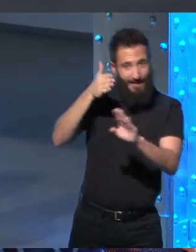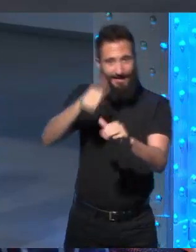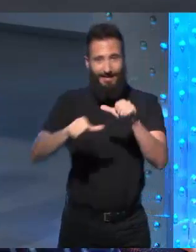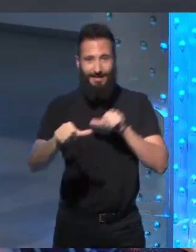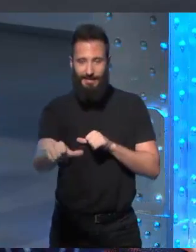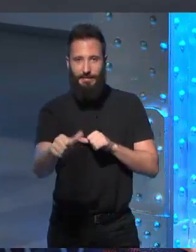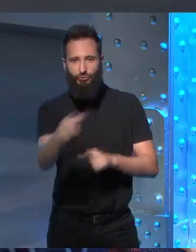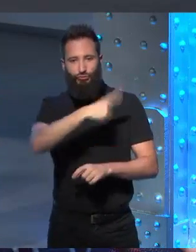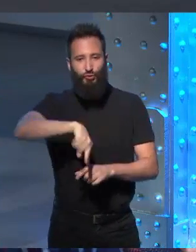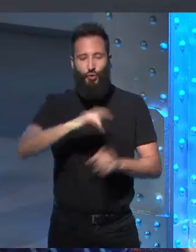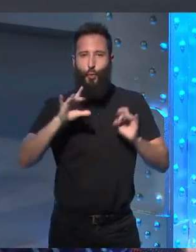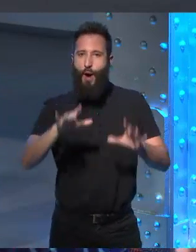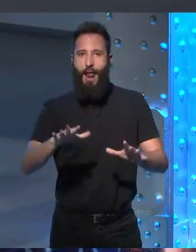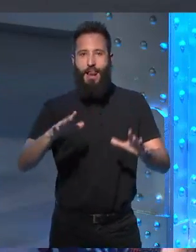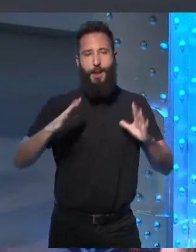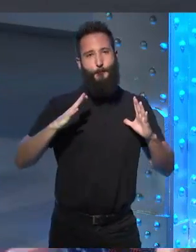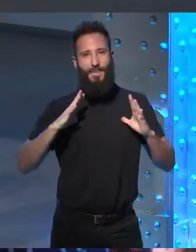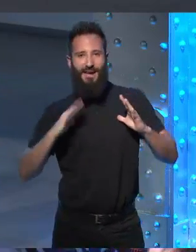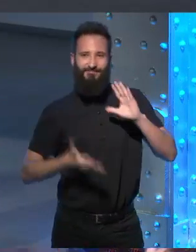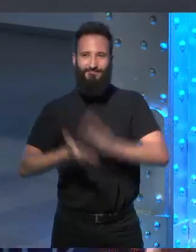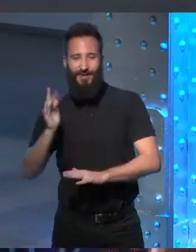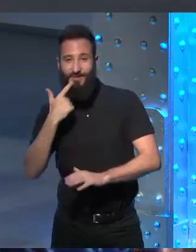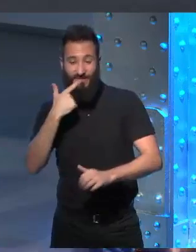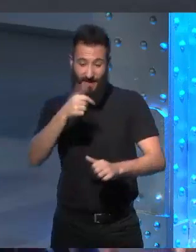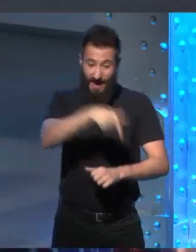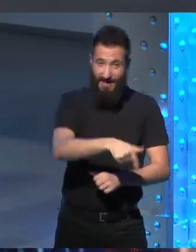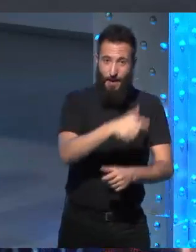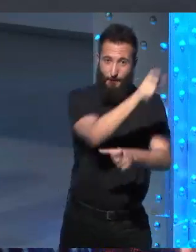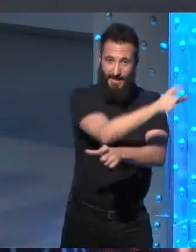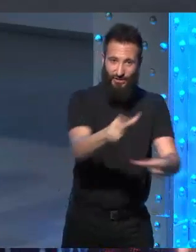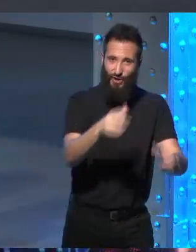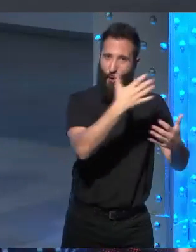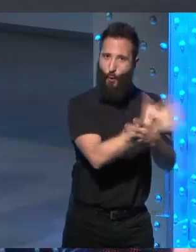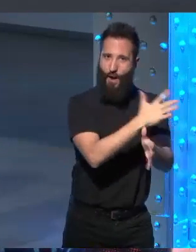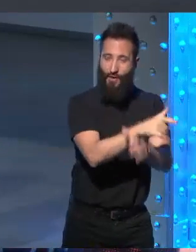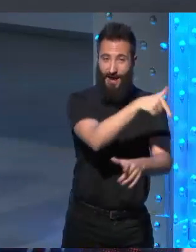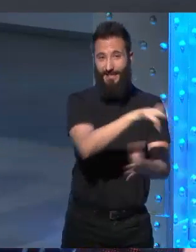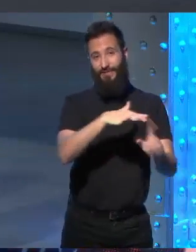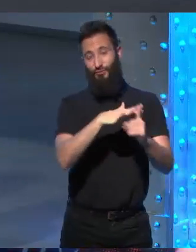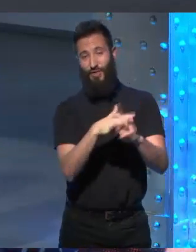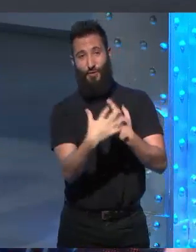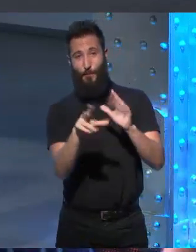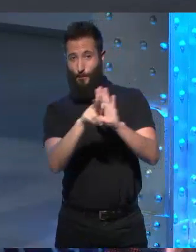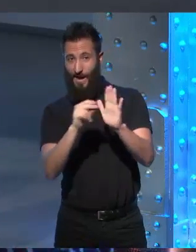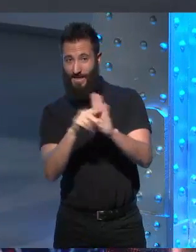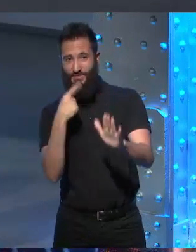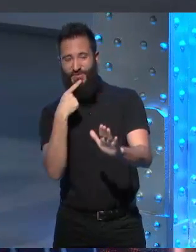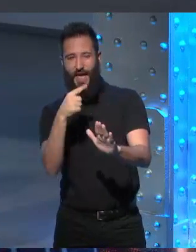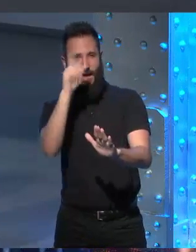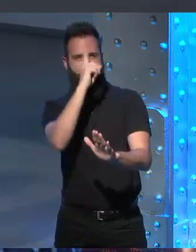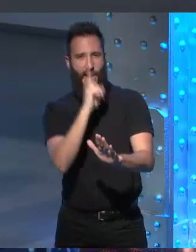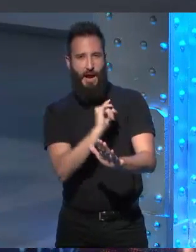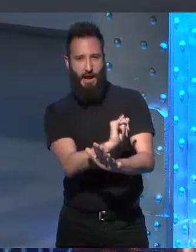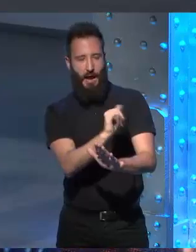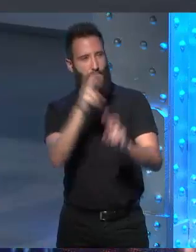viaje, ¿no? Entonces partimos de un punto en que el jugador o el espectador, en el caso de los vídeos, tiene una imagen de ese